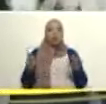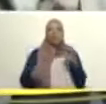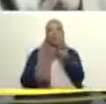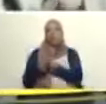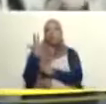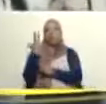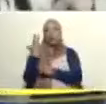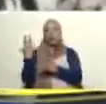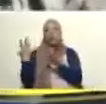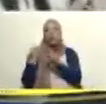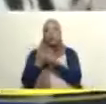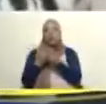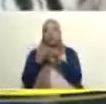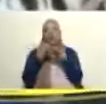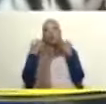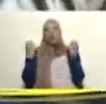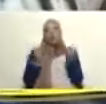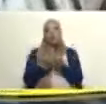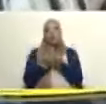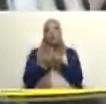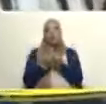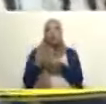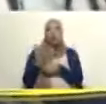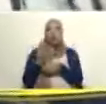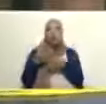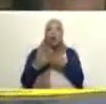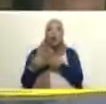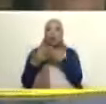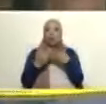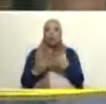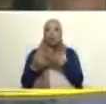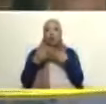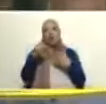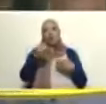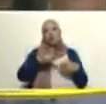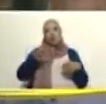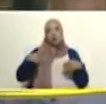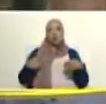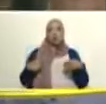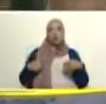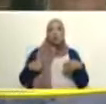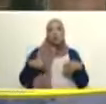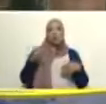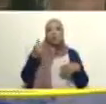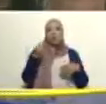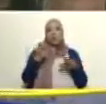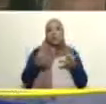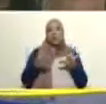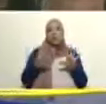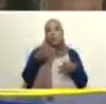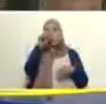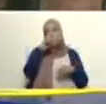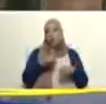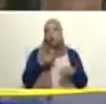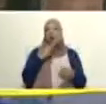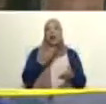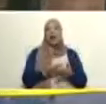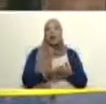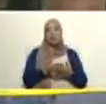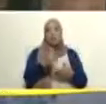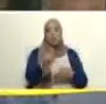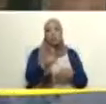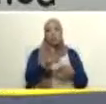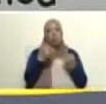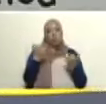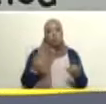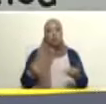la organización, la Federación Venezolana de Estudiantes de Educación Media. Hoy nuestra OVE tiene 18 años. Y gracias a usted tenemos esta